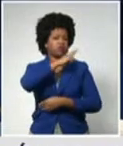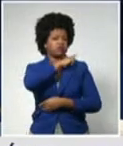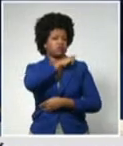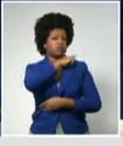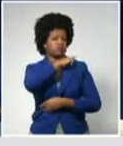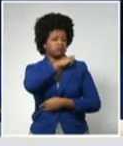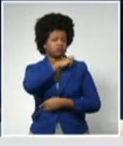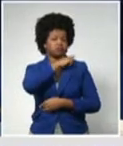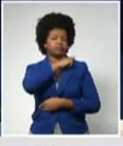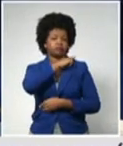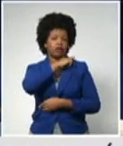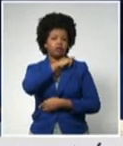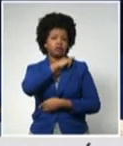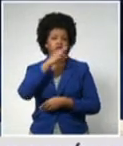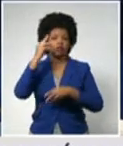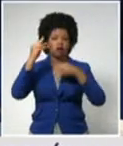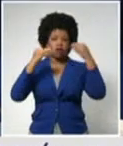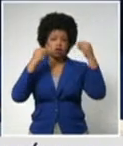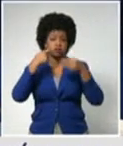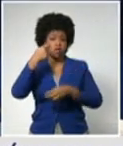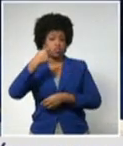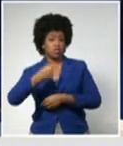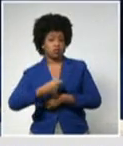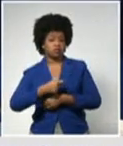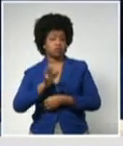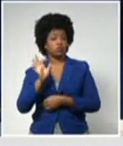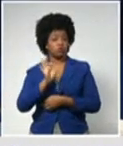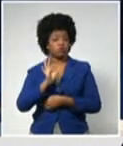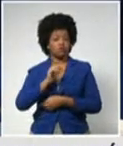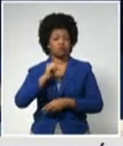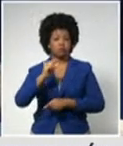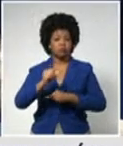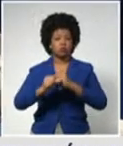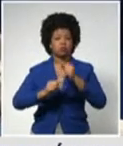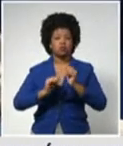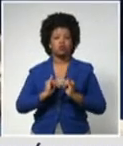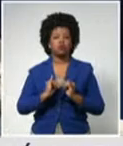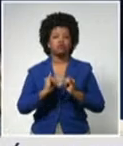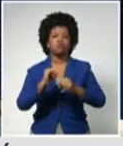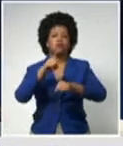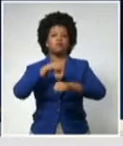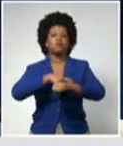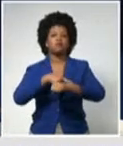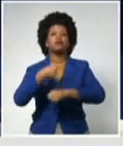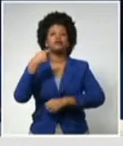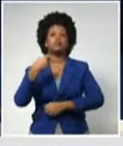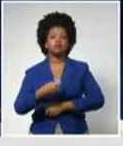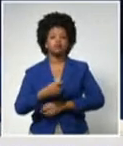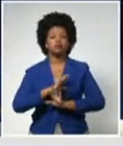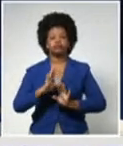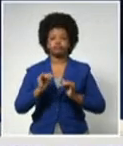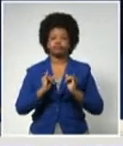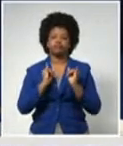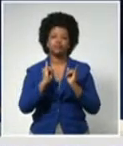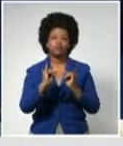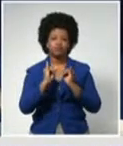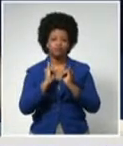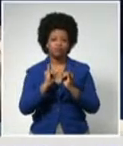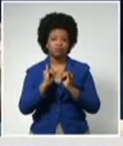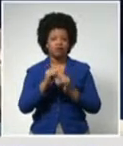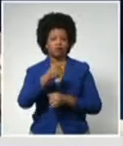ministro, o sea, son decisiones que se irán informando en el momento que los indicadores vayan